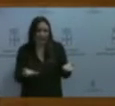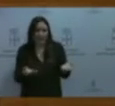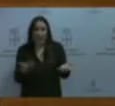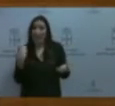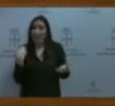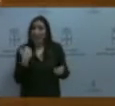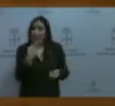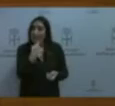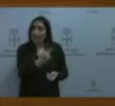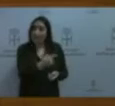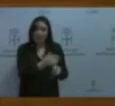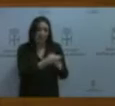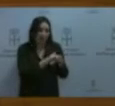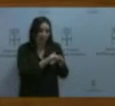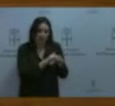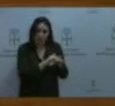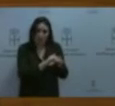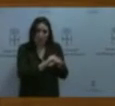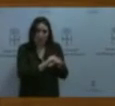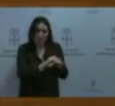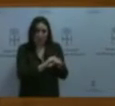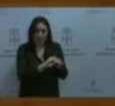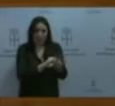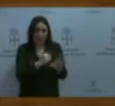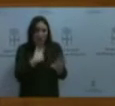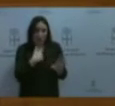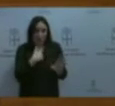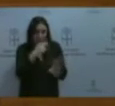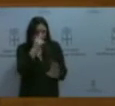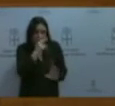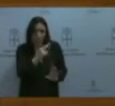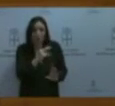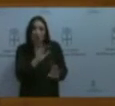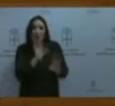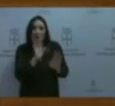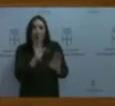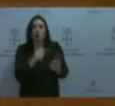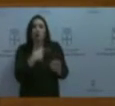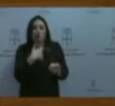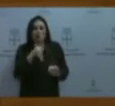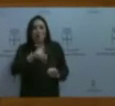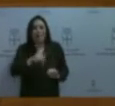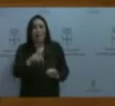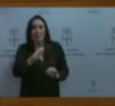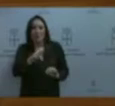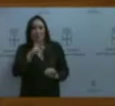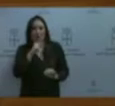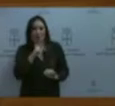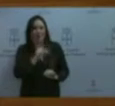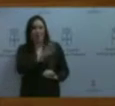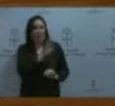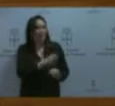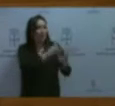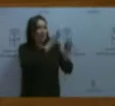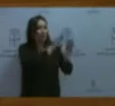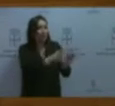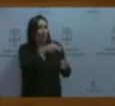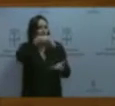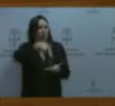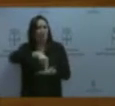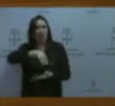Perdone, pero a mí me da la sensación, con toda la humildad posible, también tengo derecho a hablar, de que utiliza usted la Cámara para su única